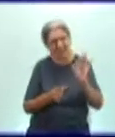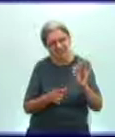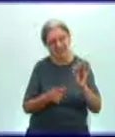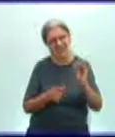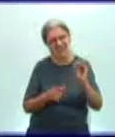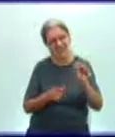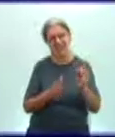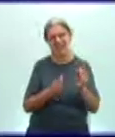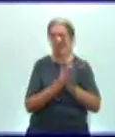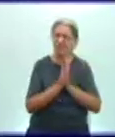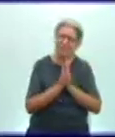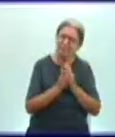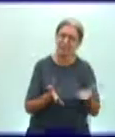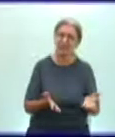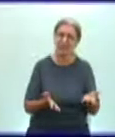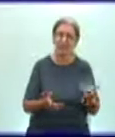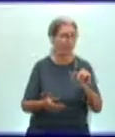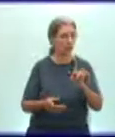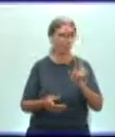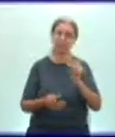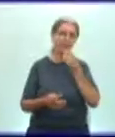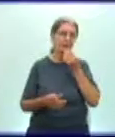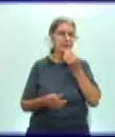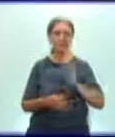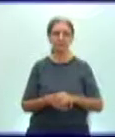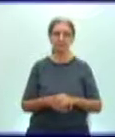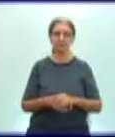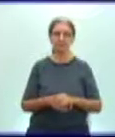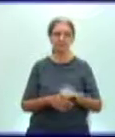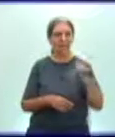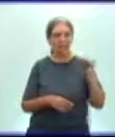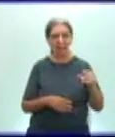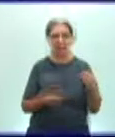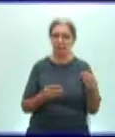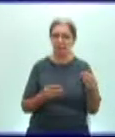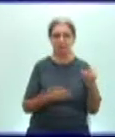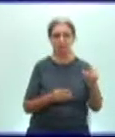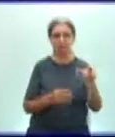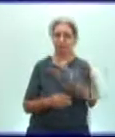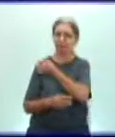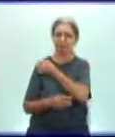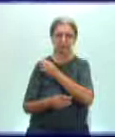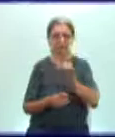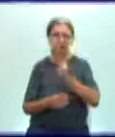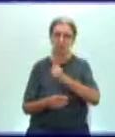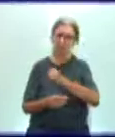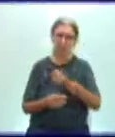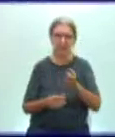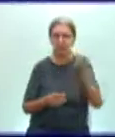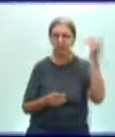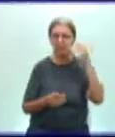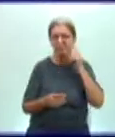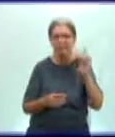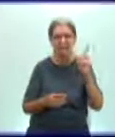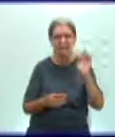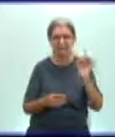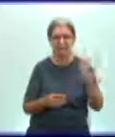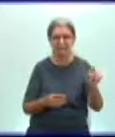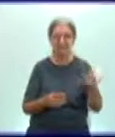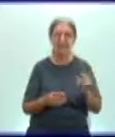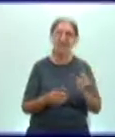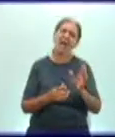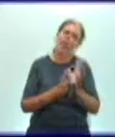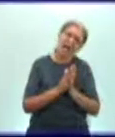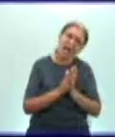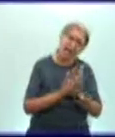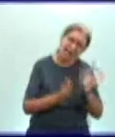por caridad. No puedo. Ahí hay un sargento que no quiero oír nada de ti. Anda, Justino, diles que tengan tantita lástima de